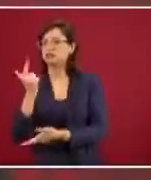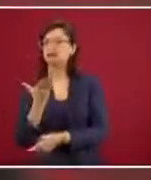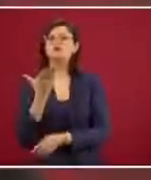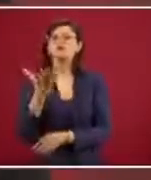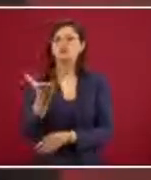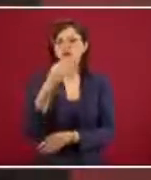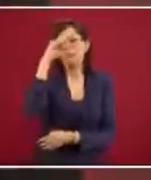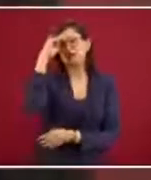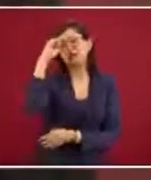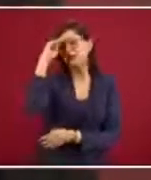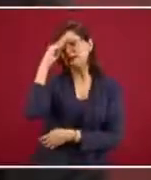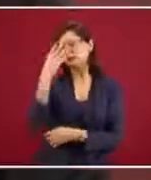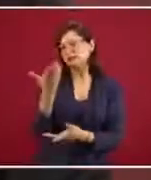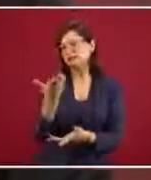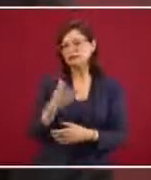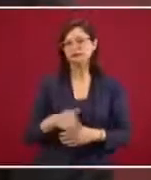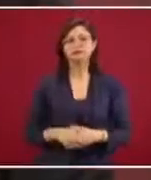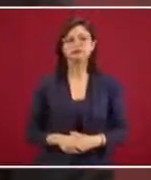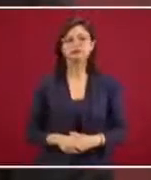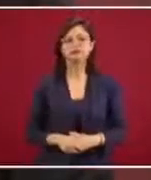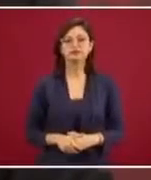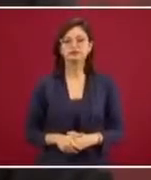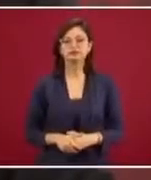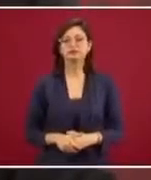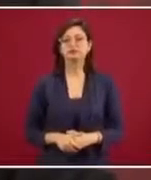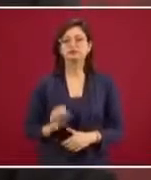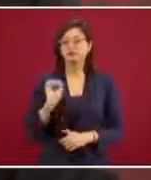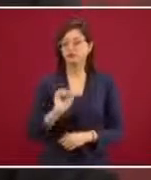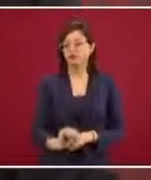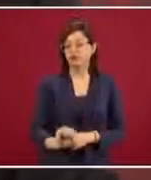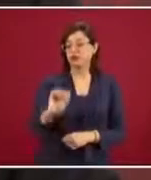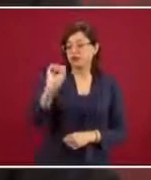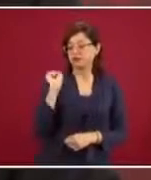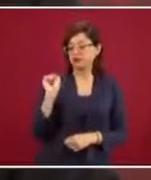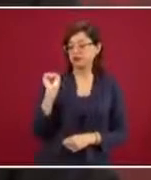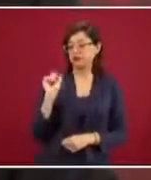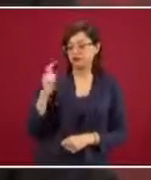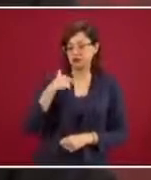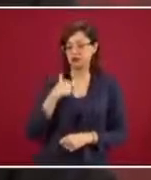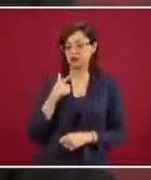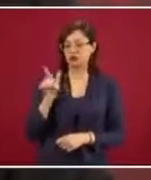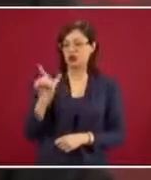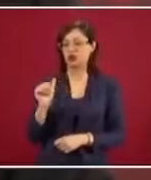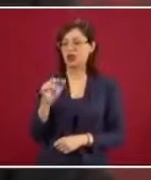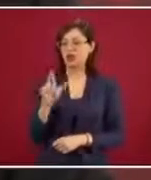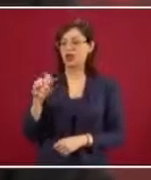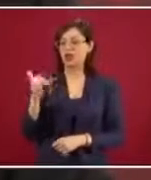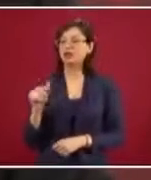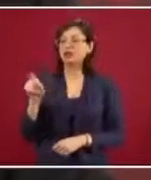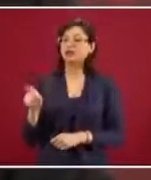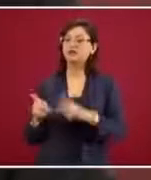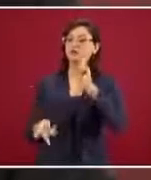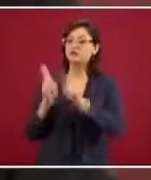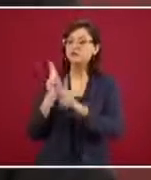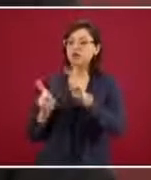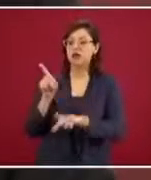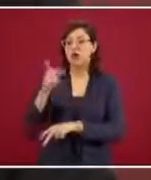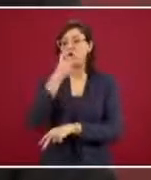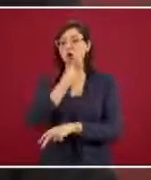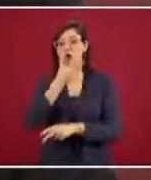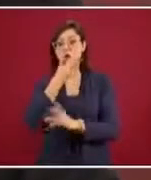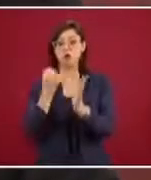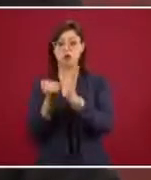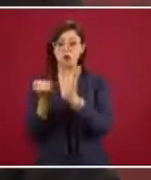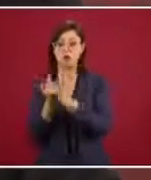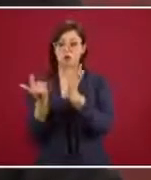Platiqué el sábado con Larry Fink. Él es uno de los financieros más importantes del mundo. Maneja